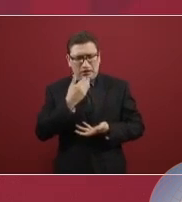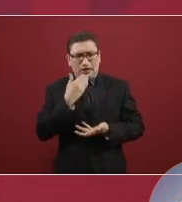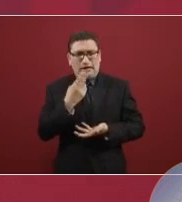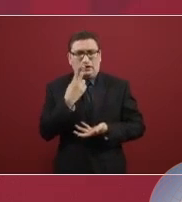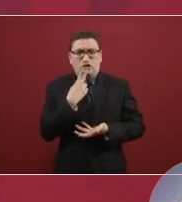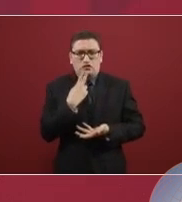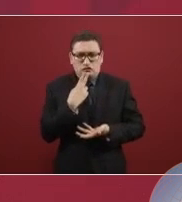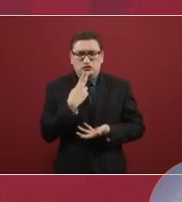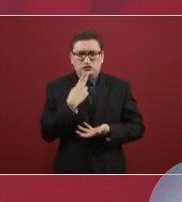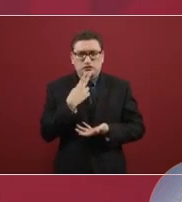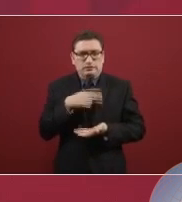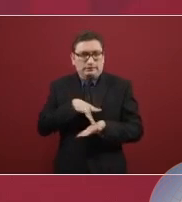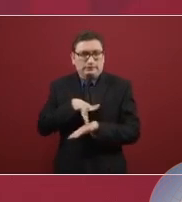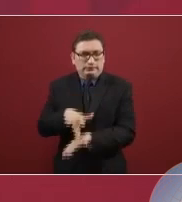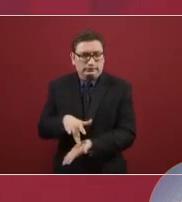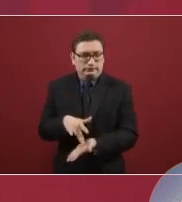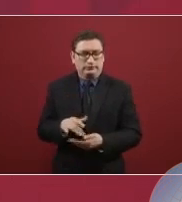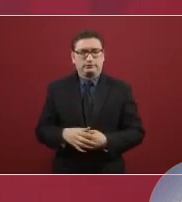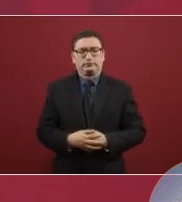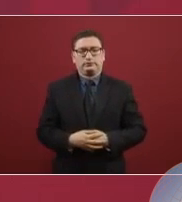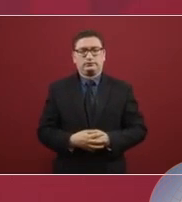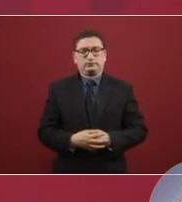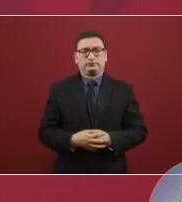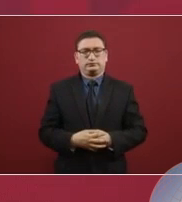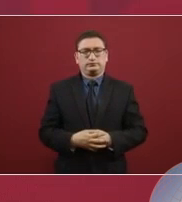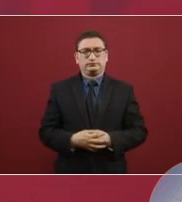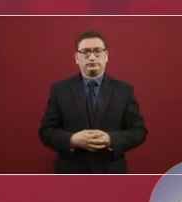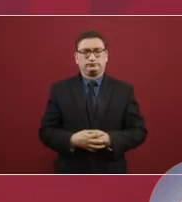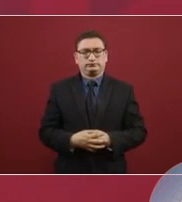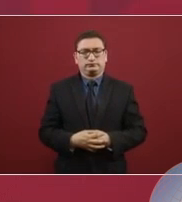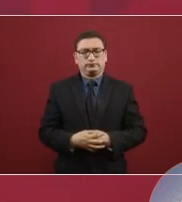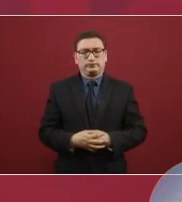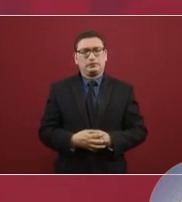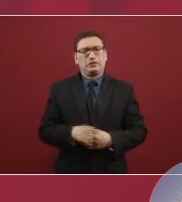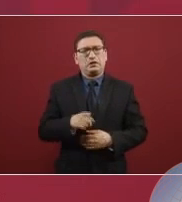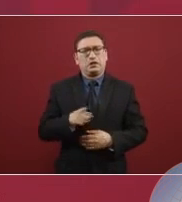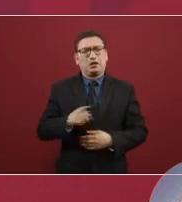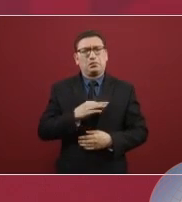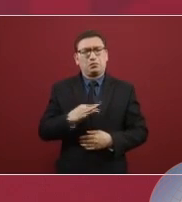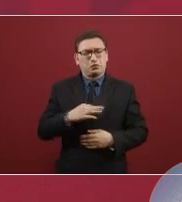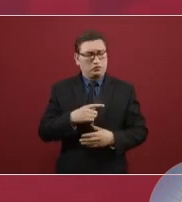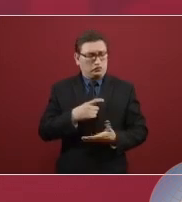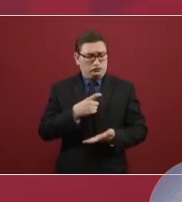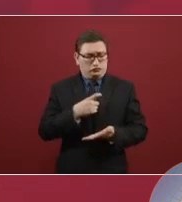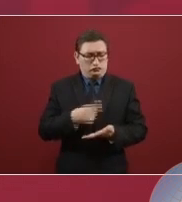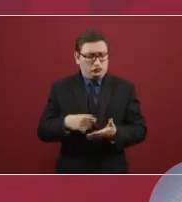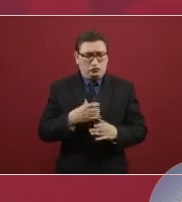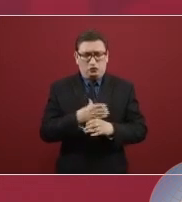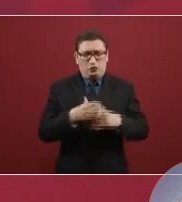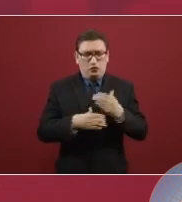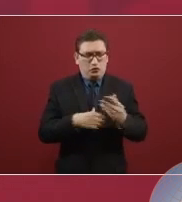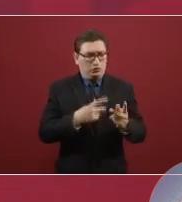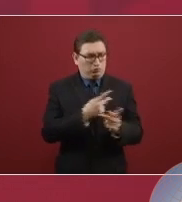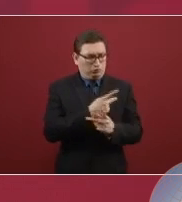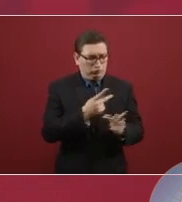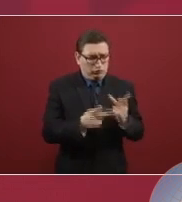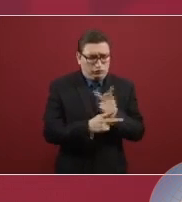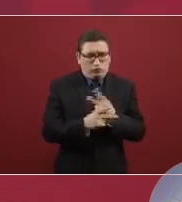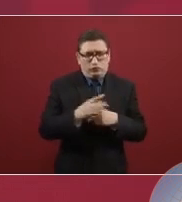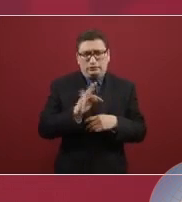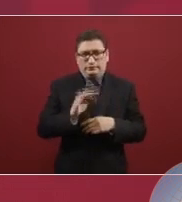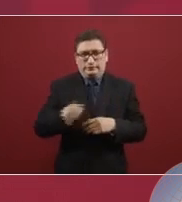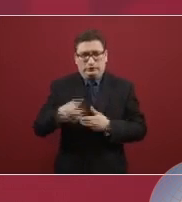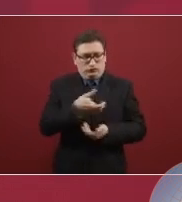ese apoyo eh comprar mercancías si son comerciantes si son